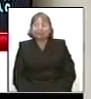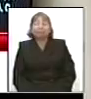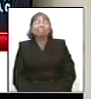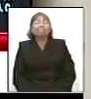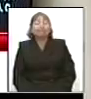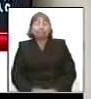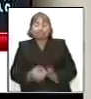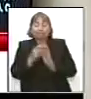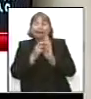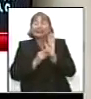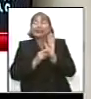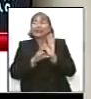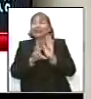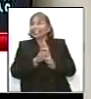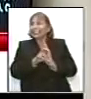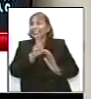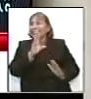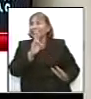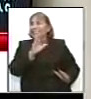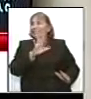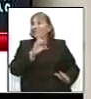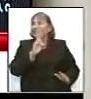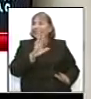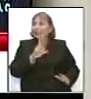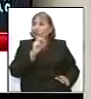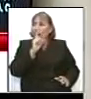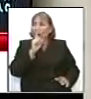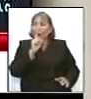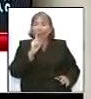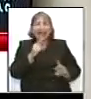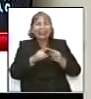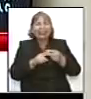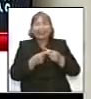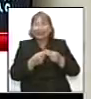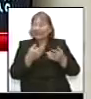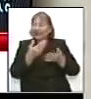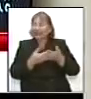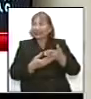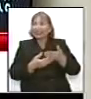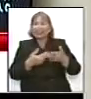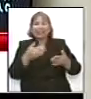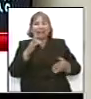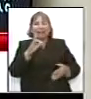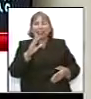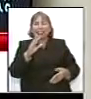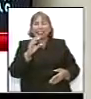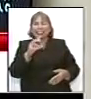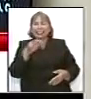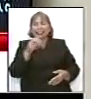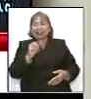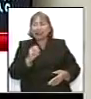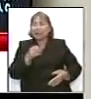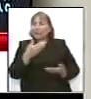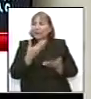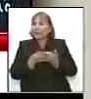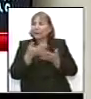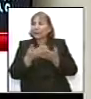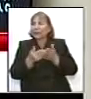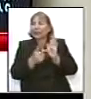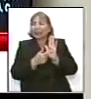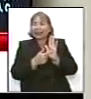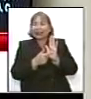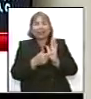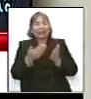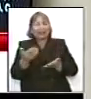Proyecto de ley 2553 fue una iniciativa del congresista Francesco Petrosi y fue sustentado por el presidente